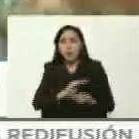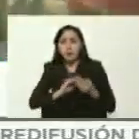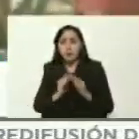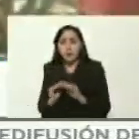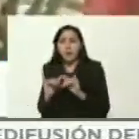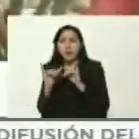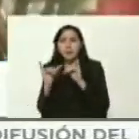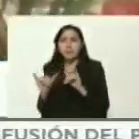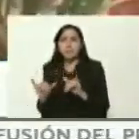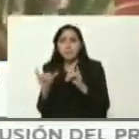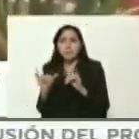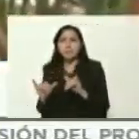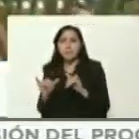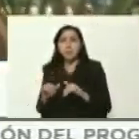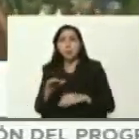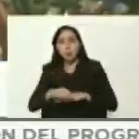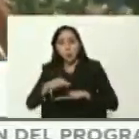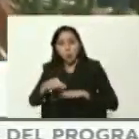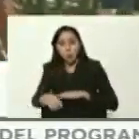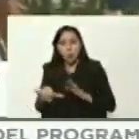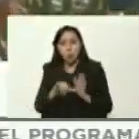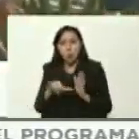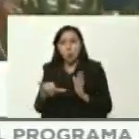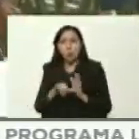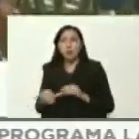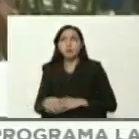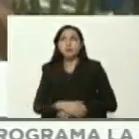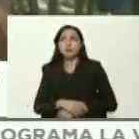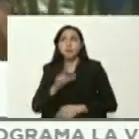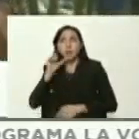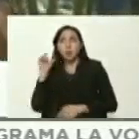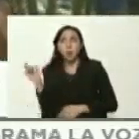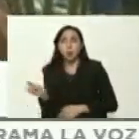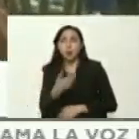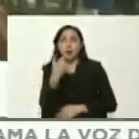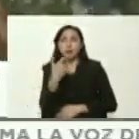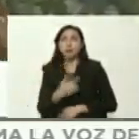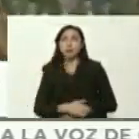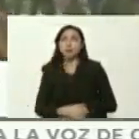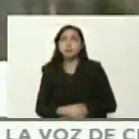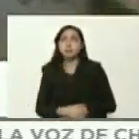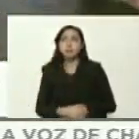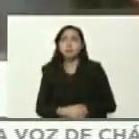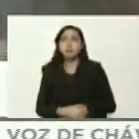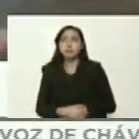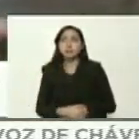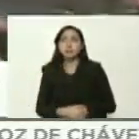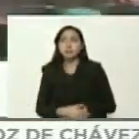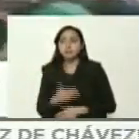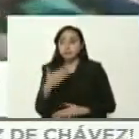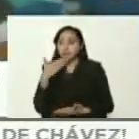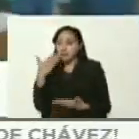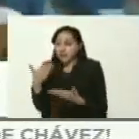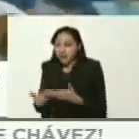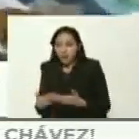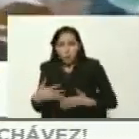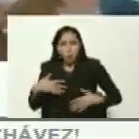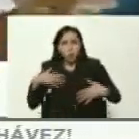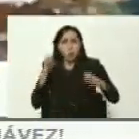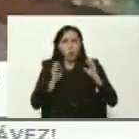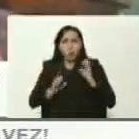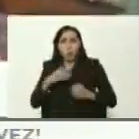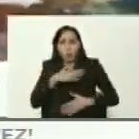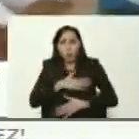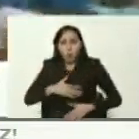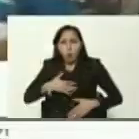comunidad como para el municipio de nuestro estado Guárico. Gracias, Negra. Y con esta emoción, presidente, también